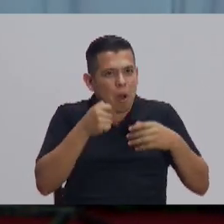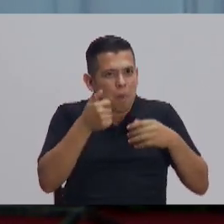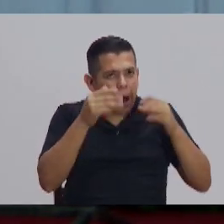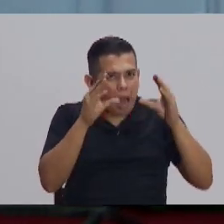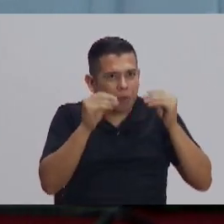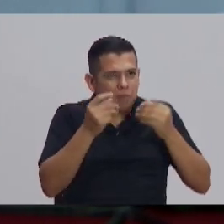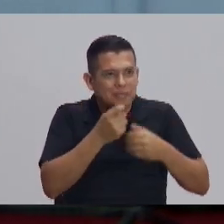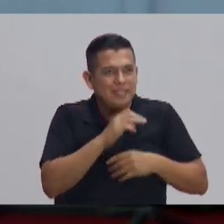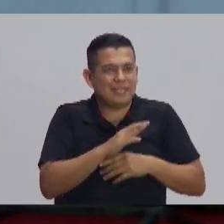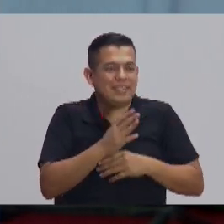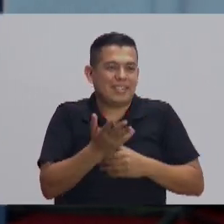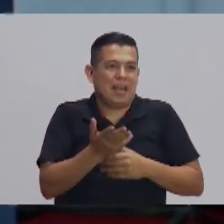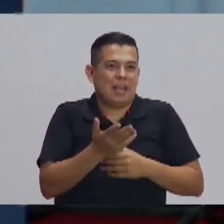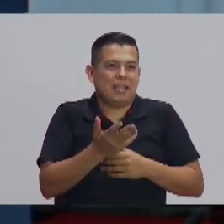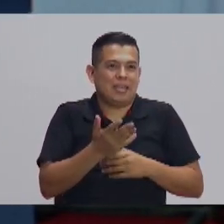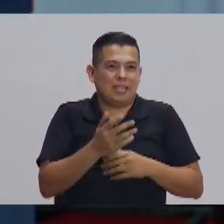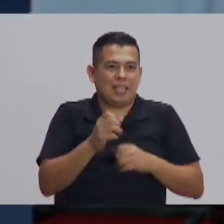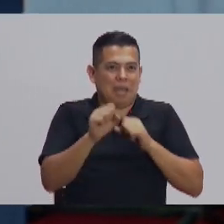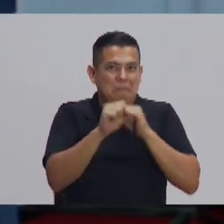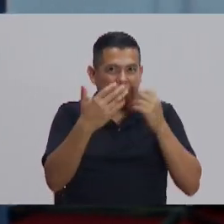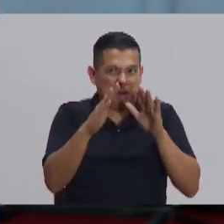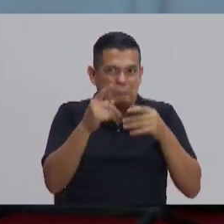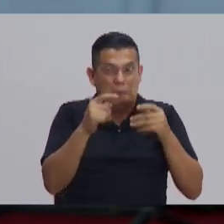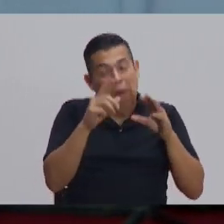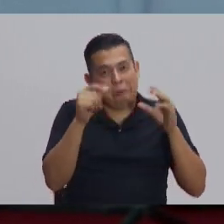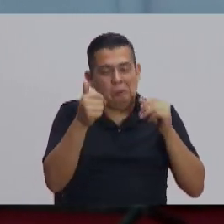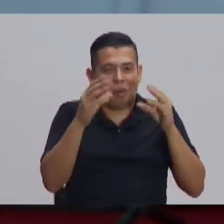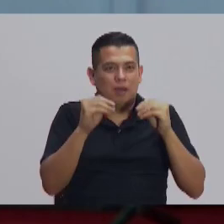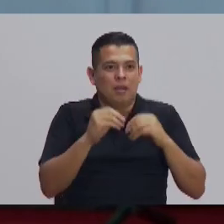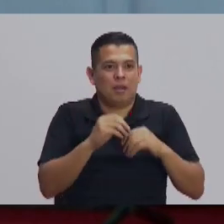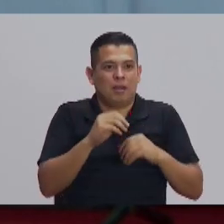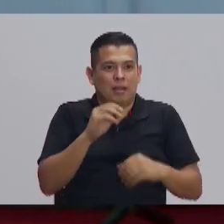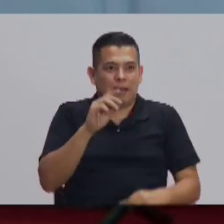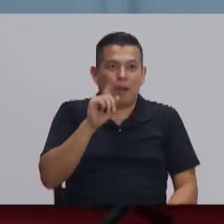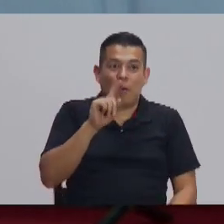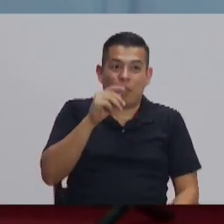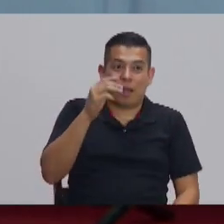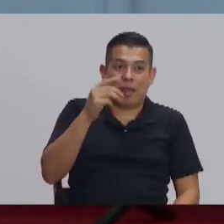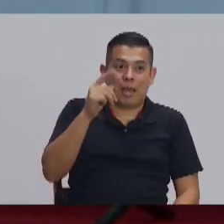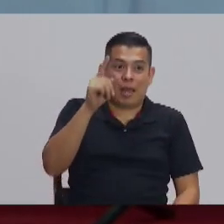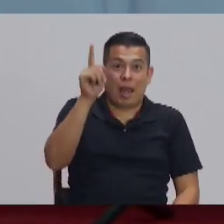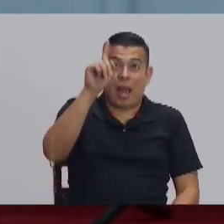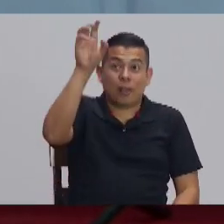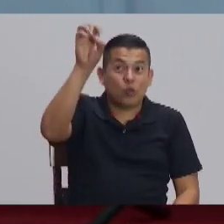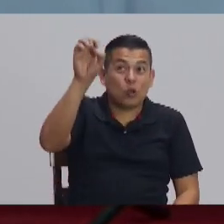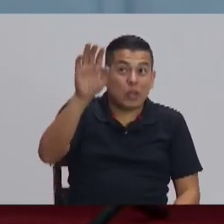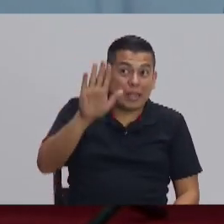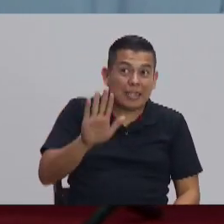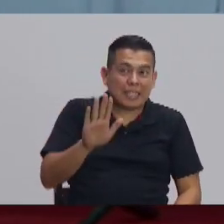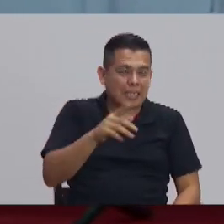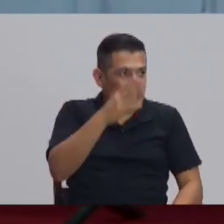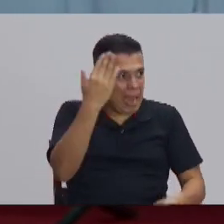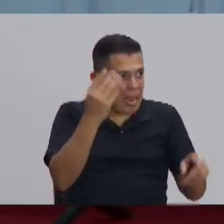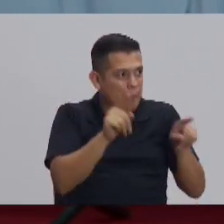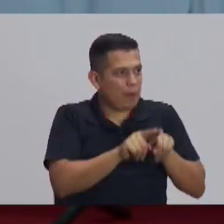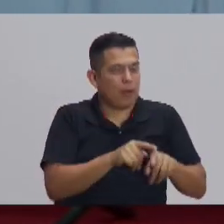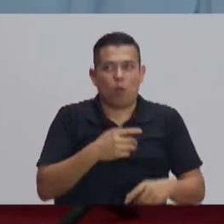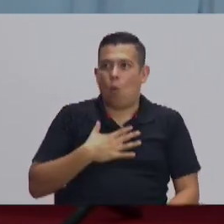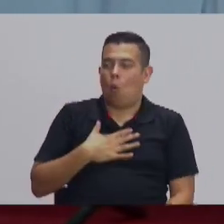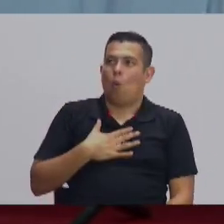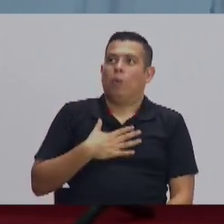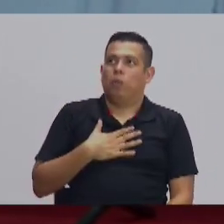noches solo me hace uno de los que iba atrás dios le bendiga hermana me dijo